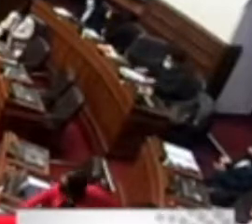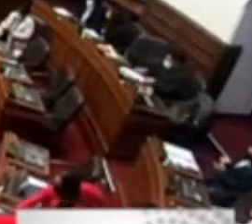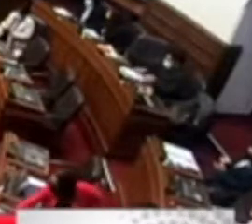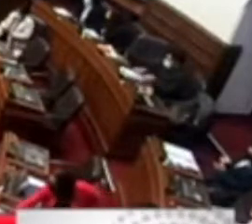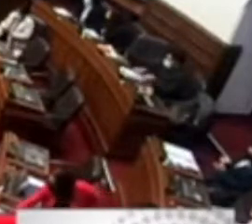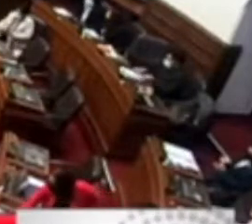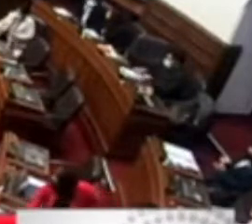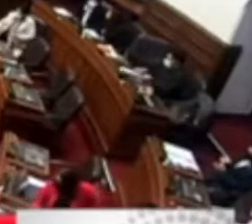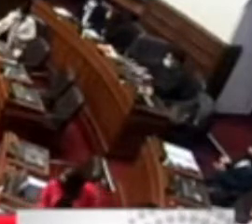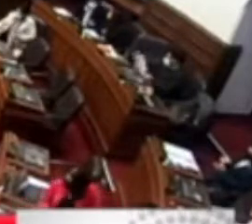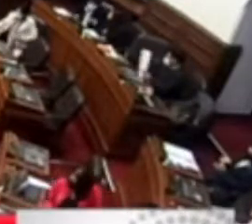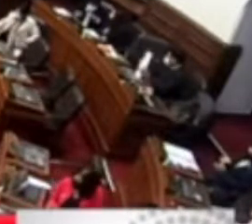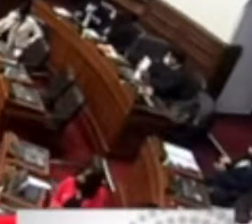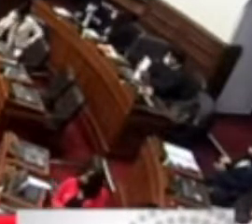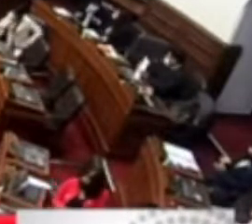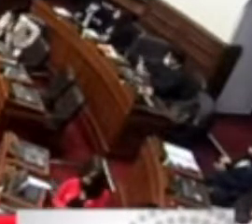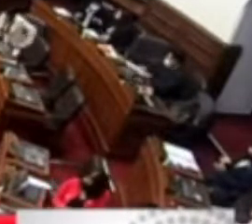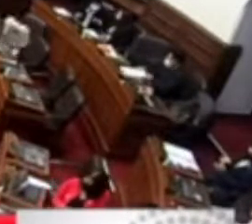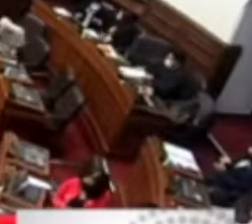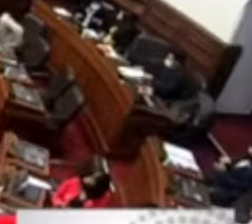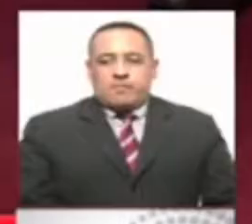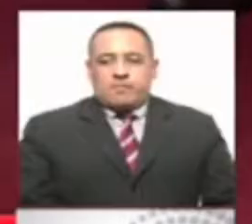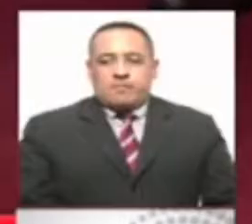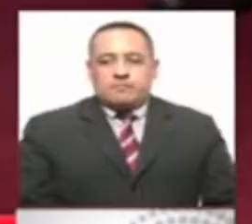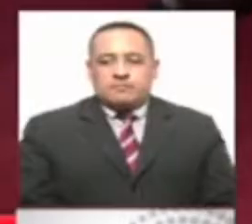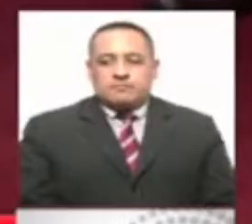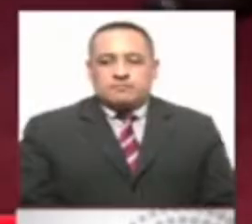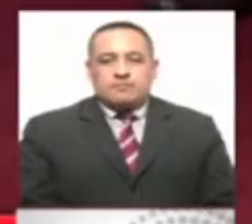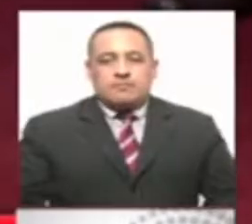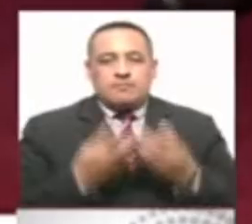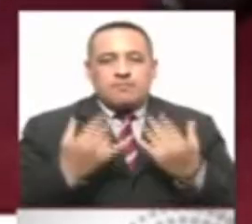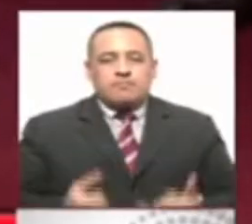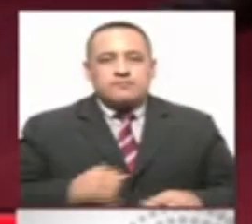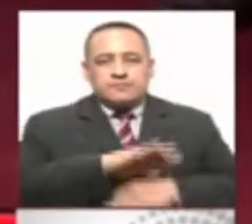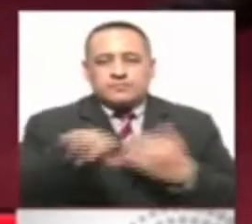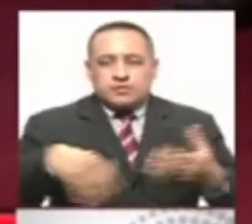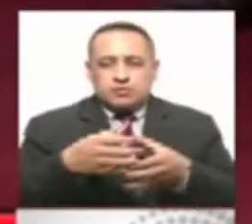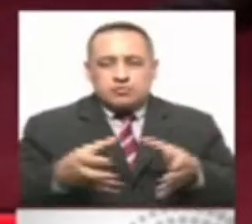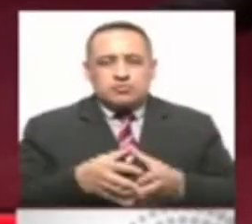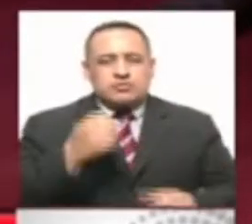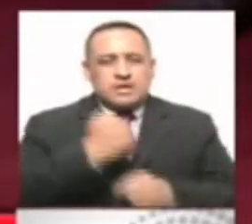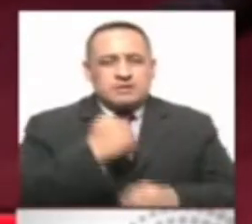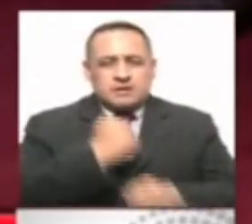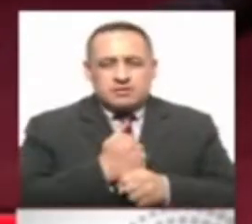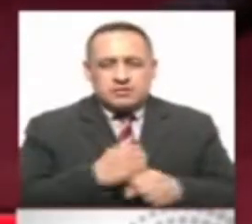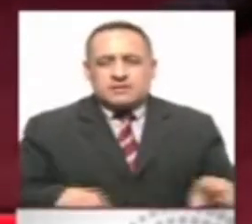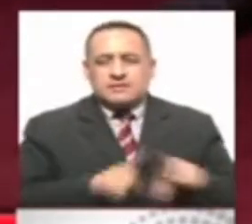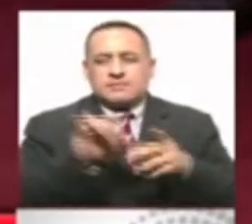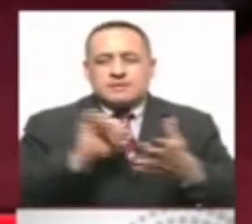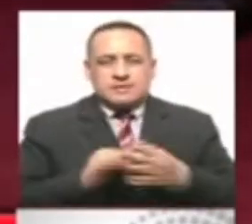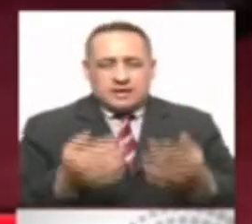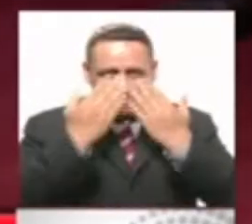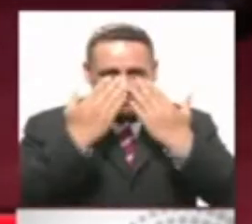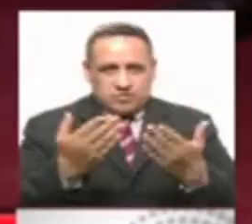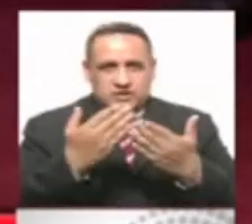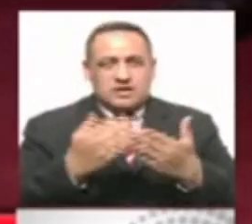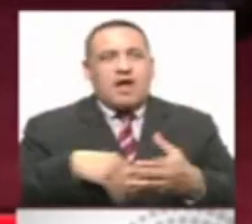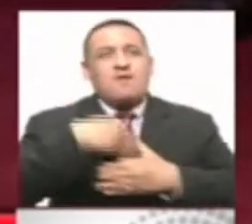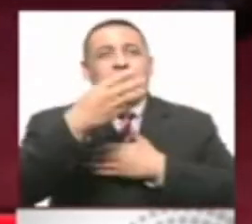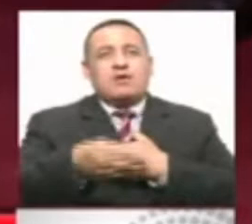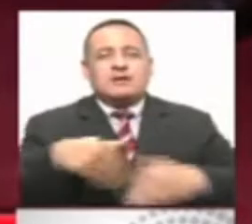esa clase trabajadora que se ha movilizado valientemente y está en el frontis de este